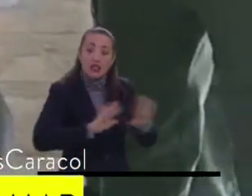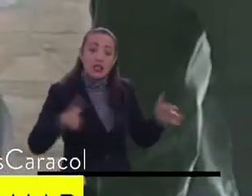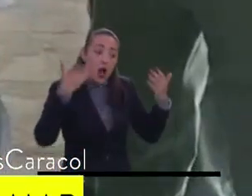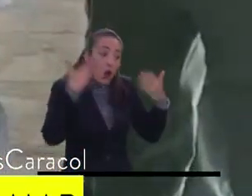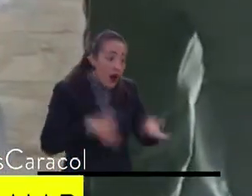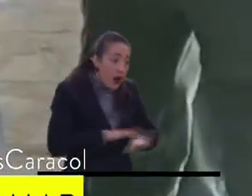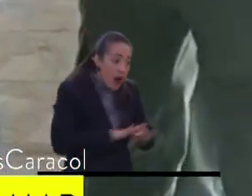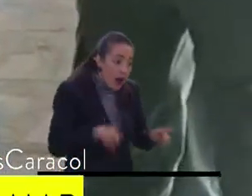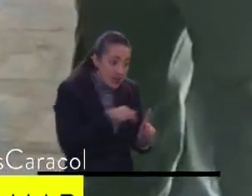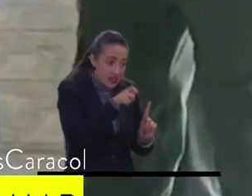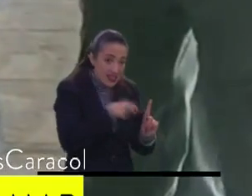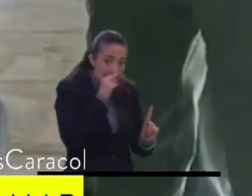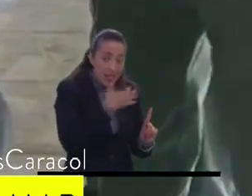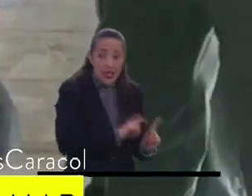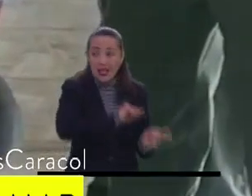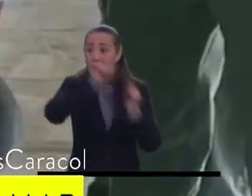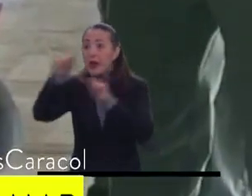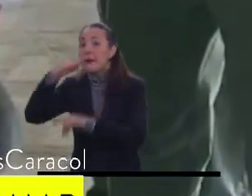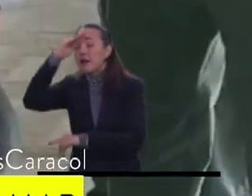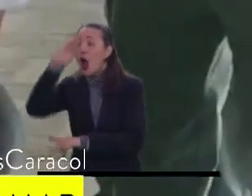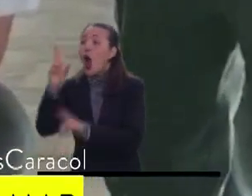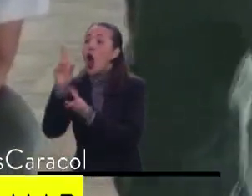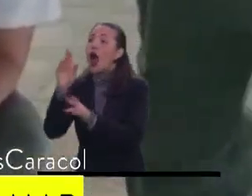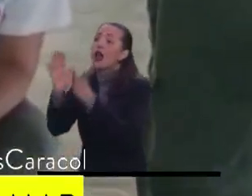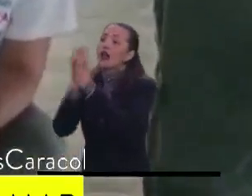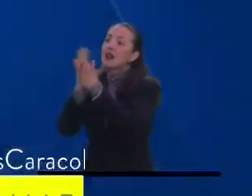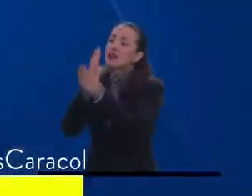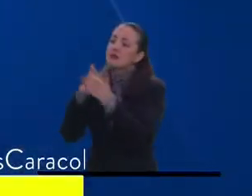a Medellín pueda tener mejores noticias sobre su